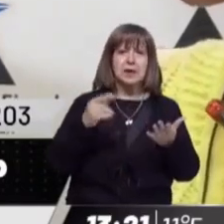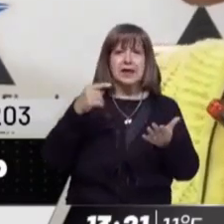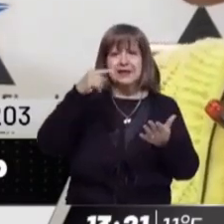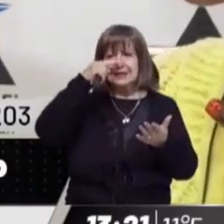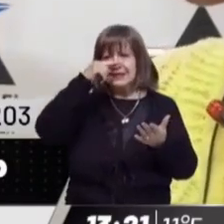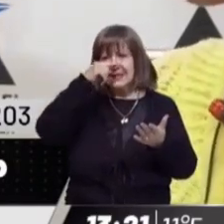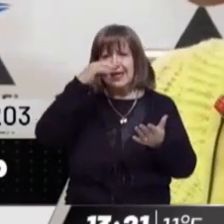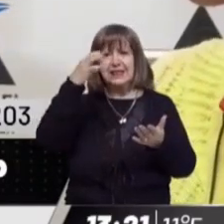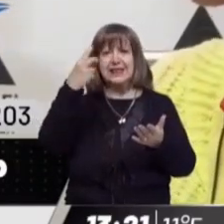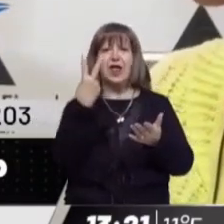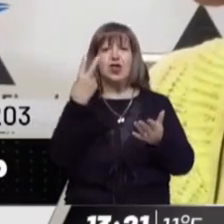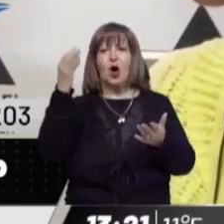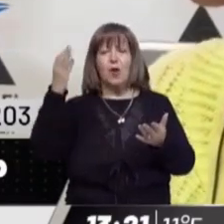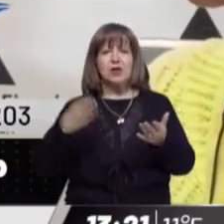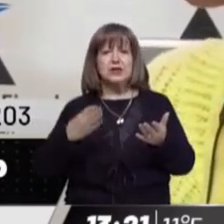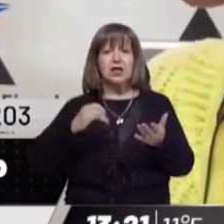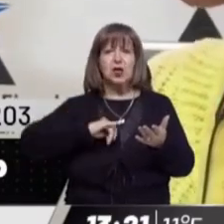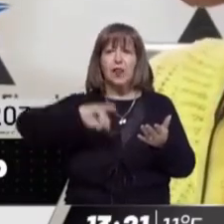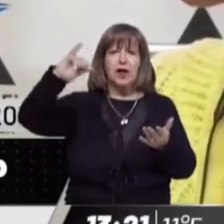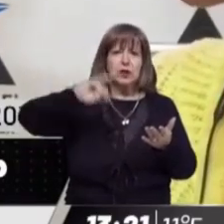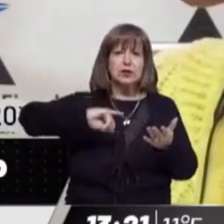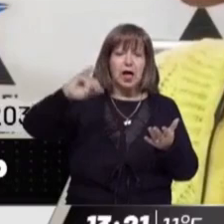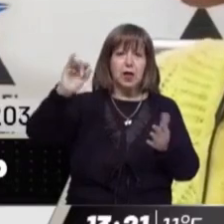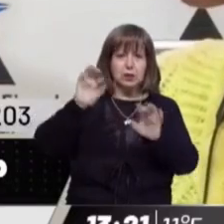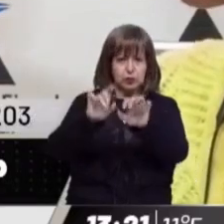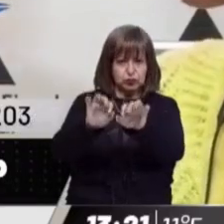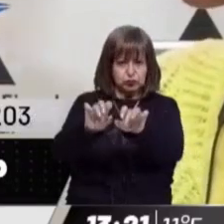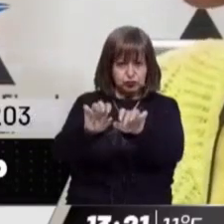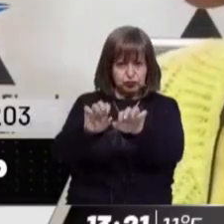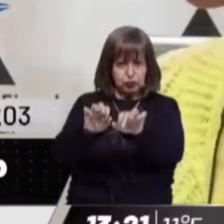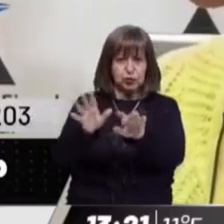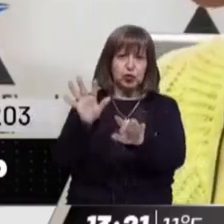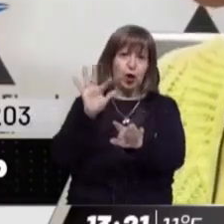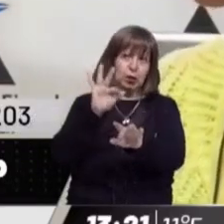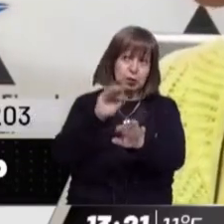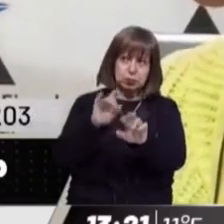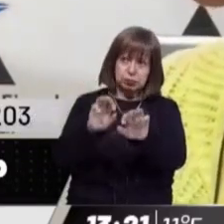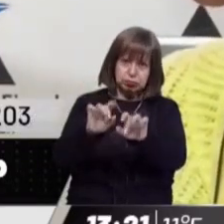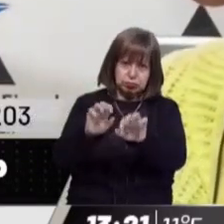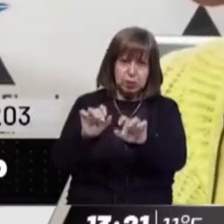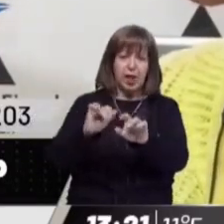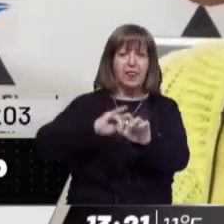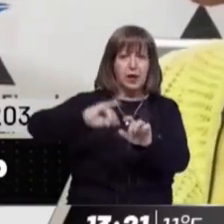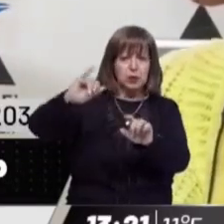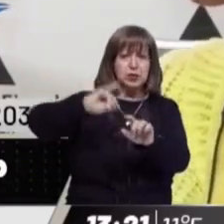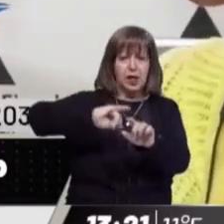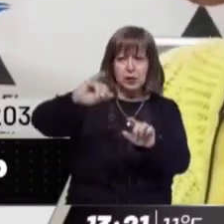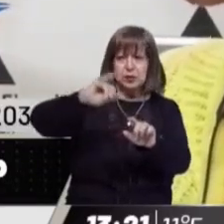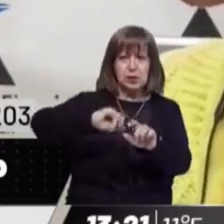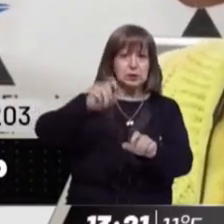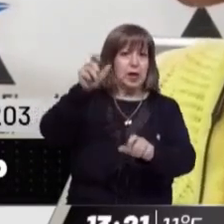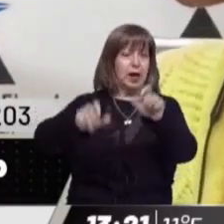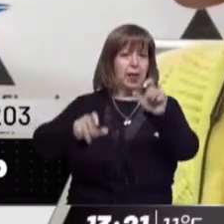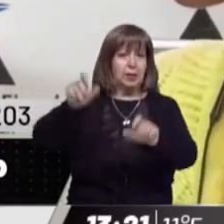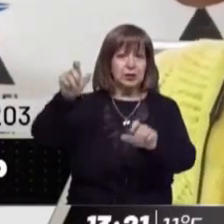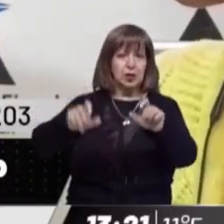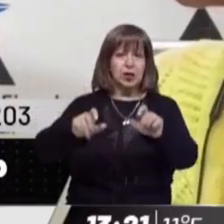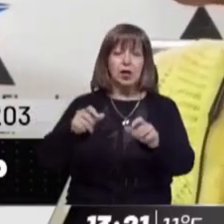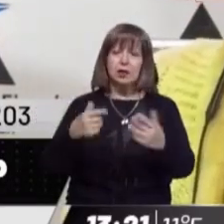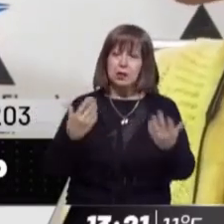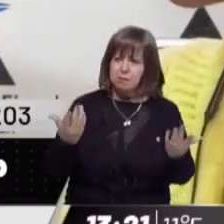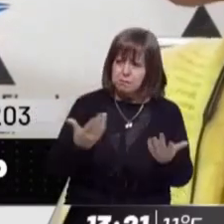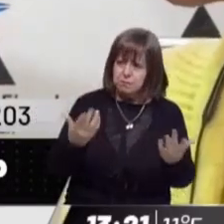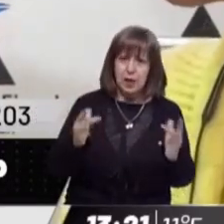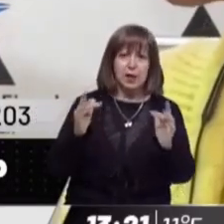72% de las denuncias que ingresan diariamente al Ministerio Público Fiscal se hacen